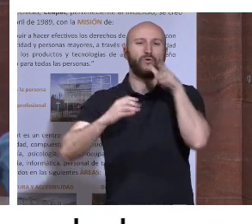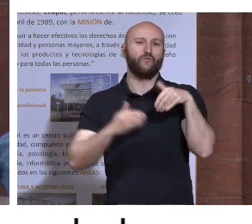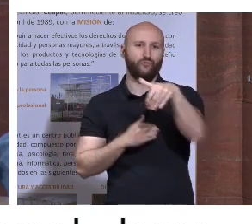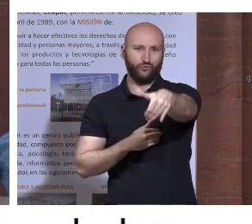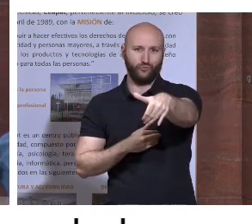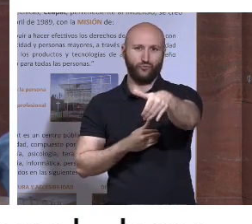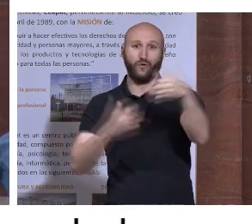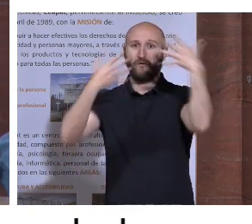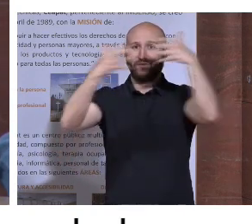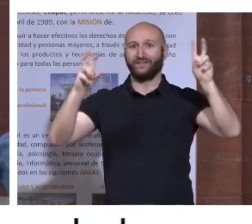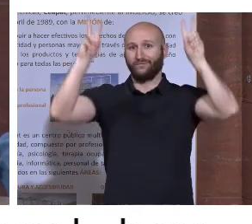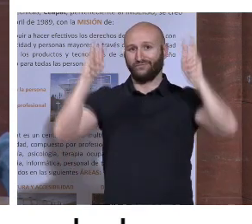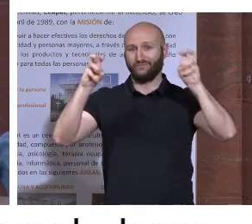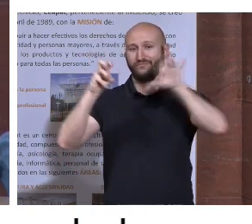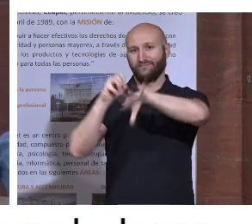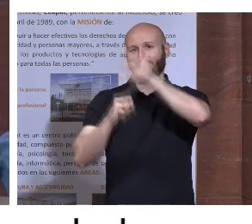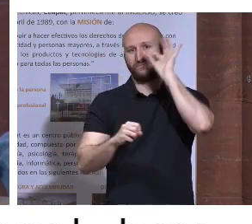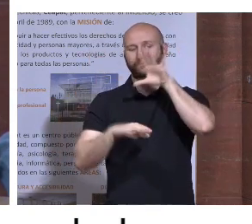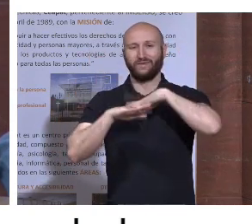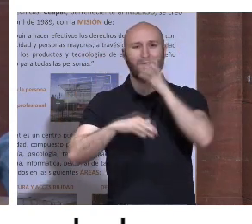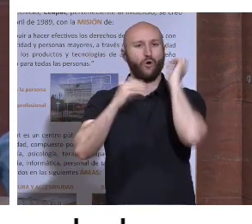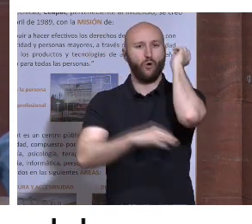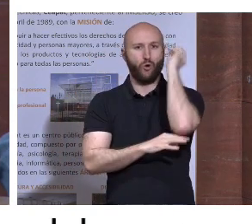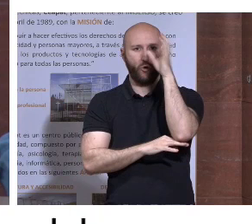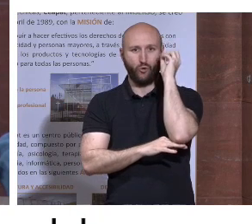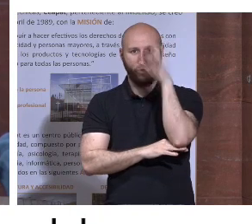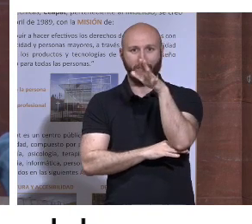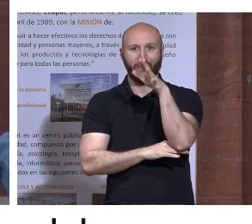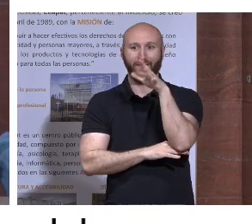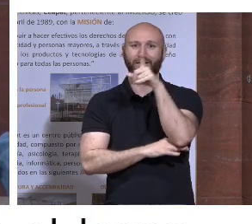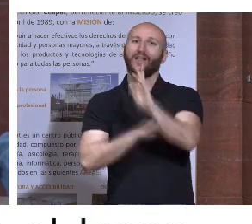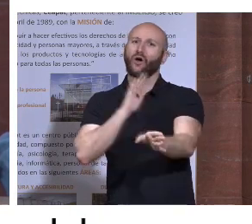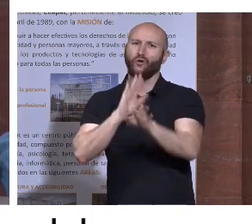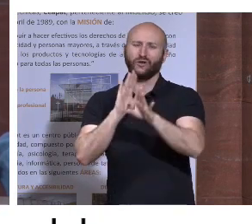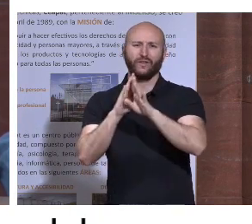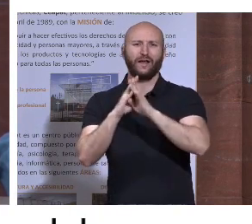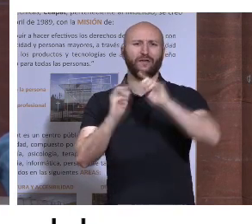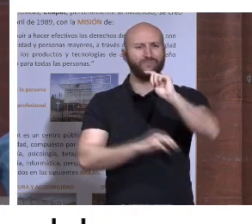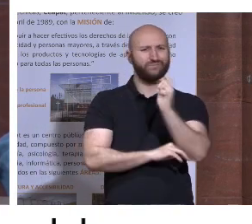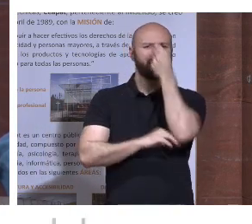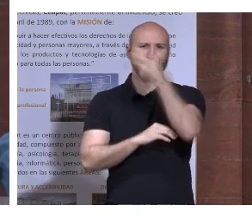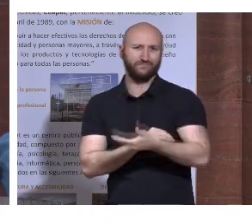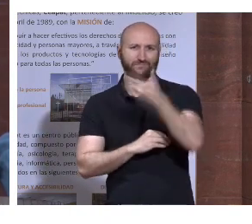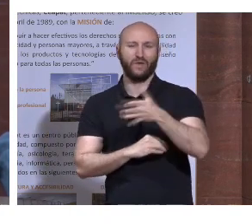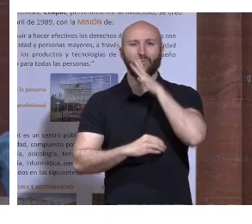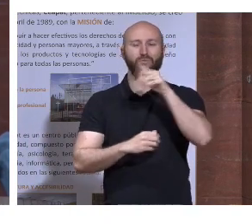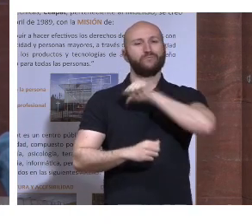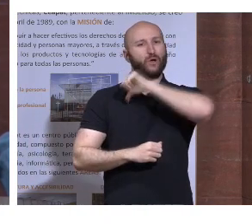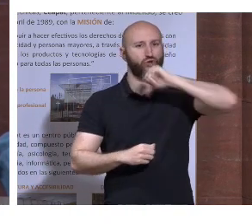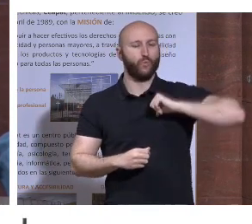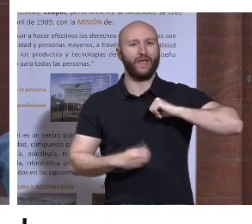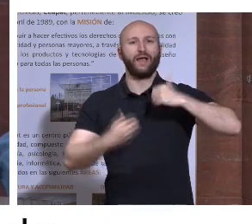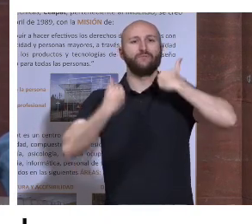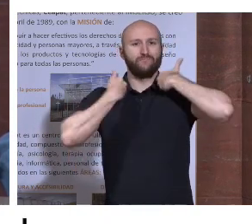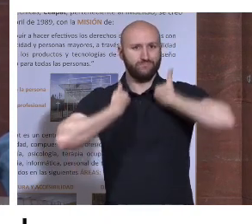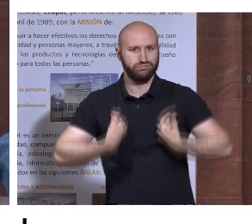dice el lema elegido de esta jornada, que da continuidad a hitos importantes de promoción de la autonomía personal a